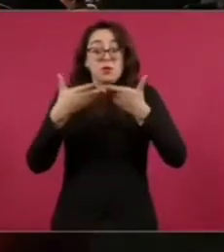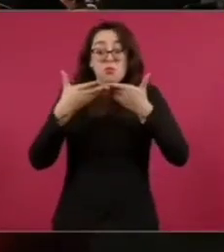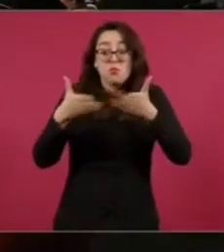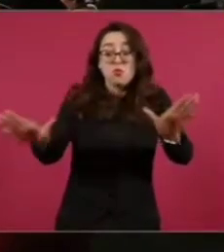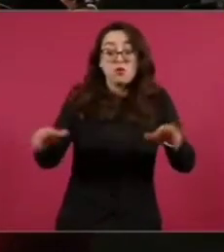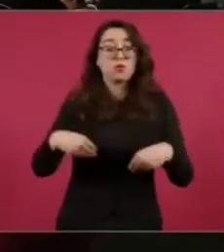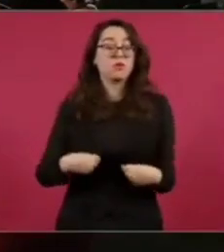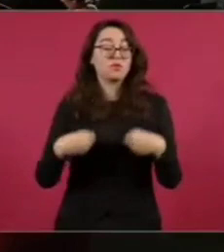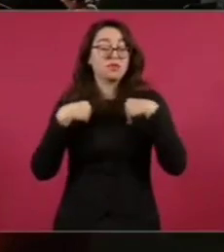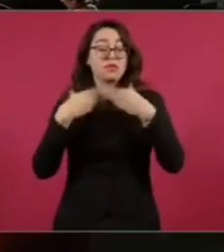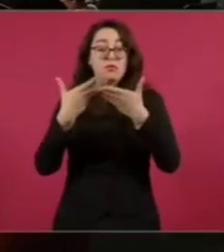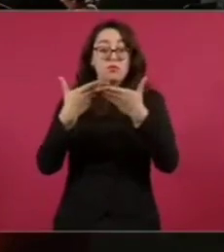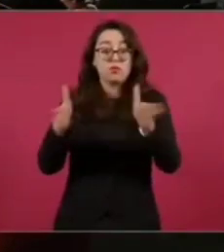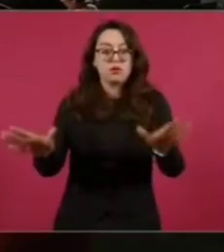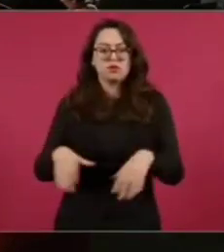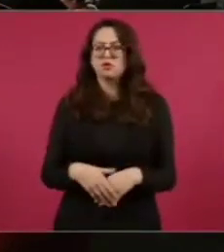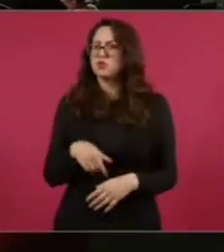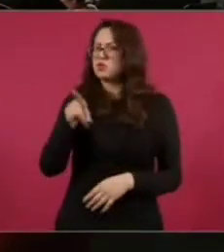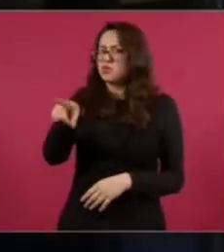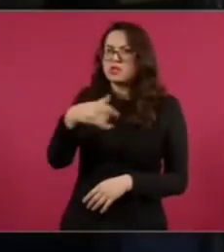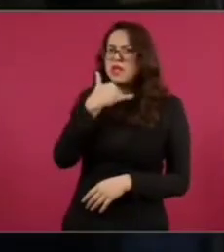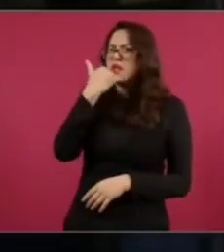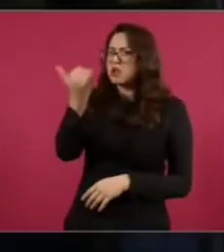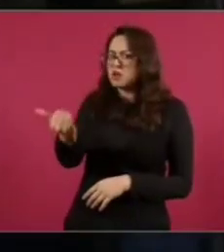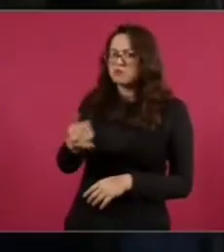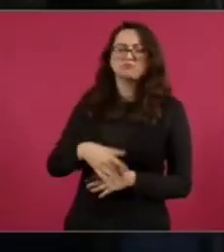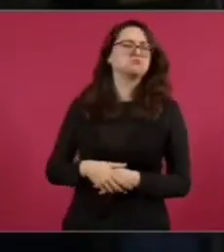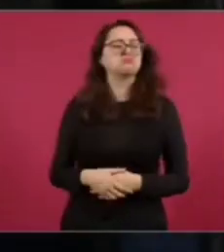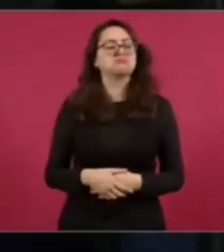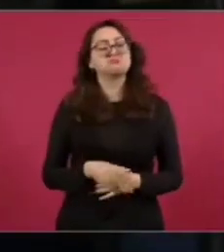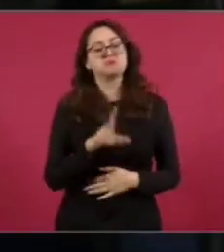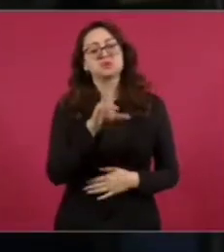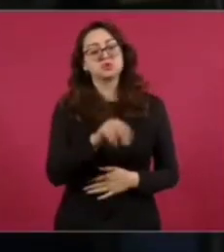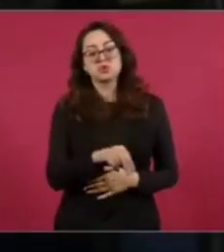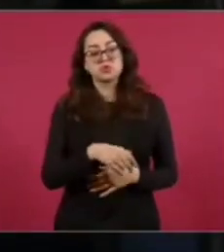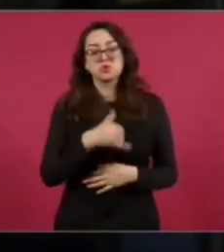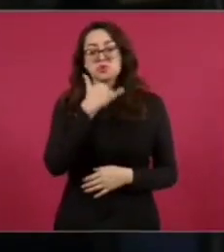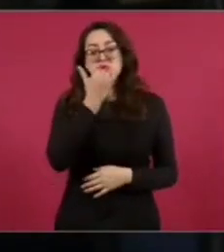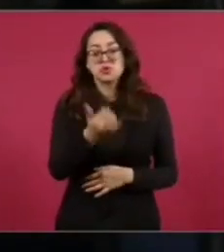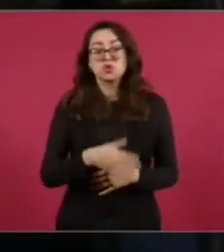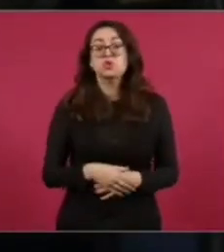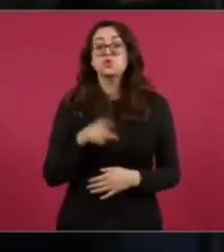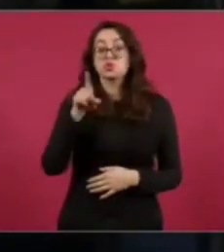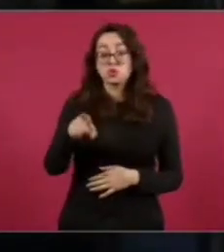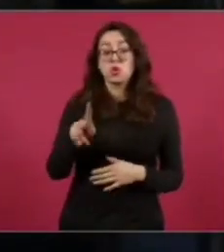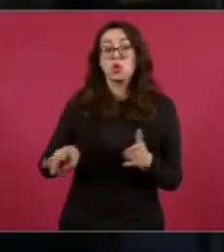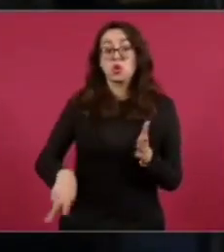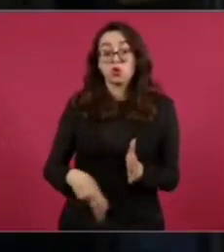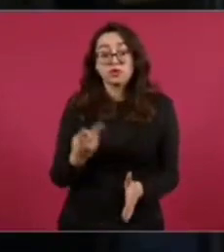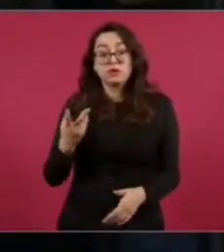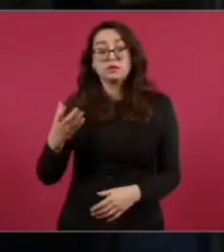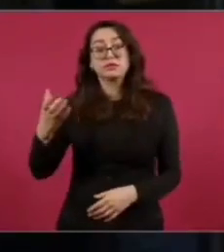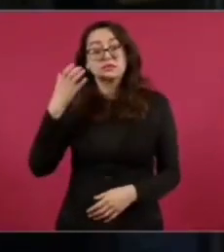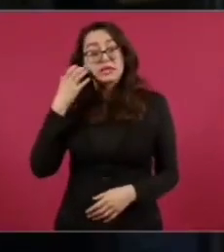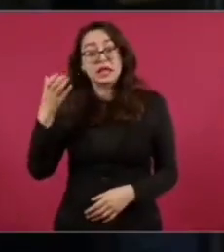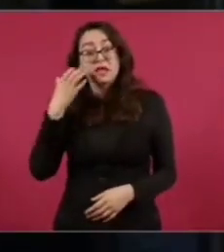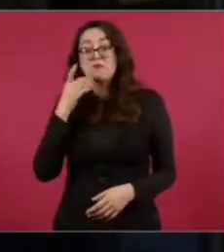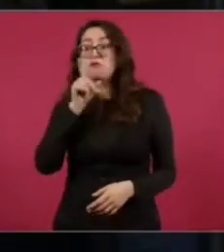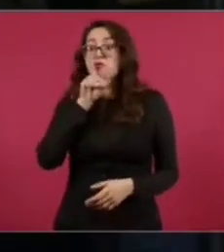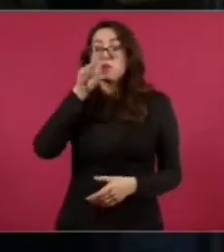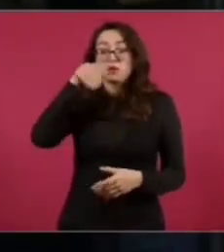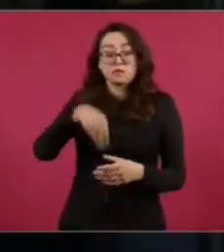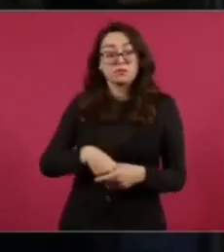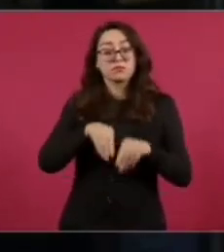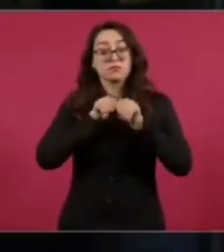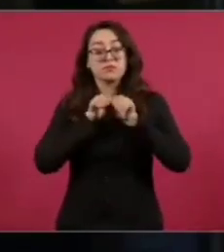Entonces usted no ve ningún error. No. Volvería para nada a presentar un teléfono privado de